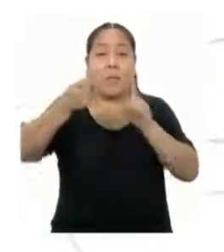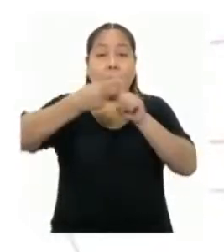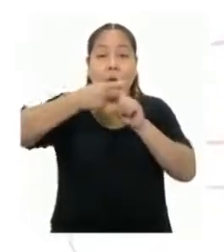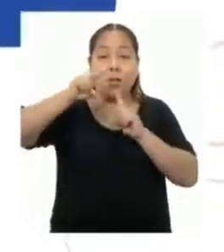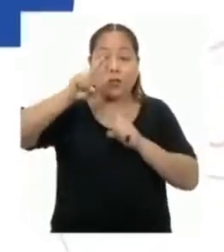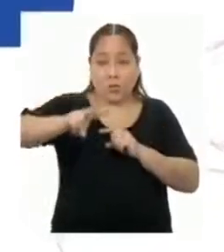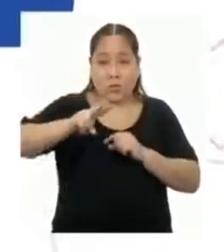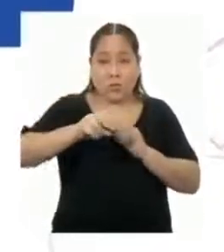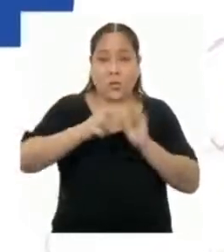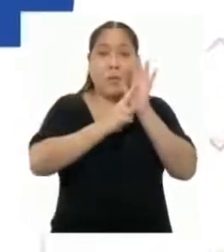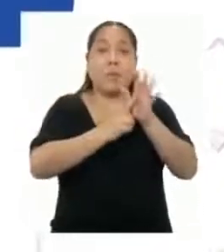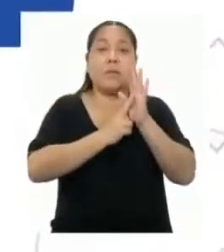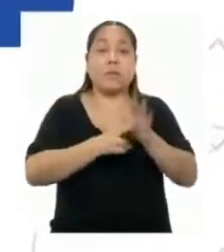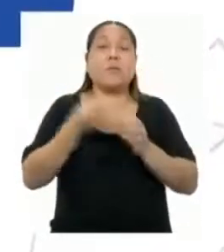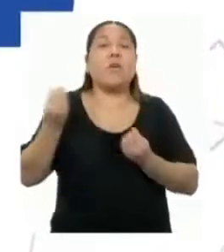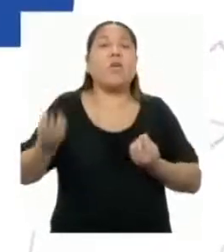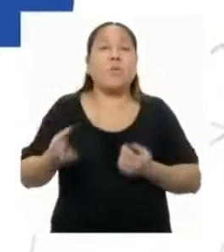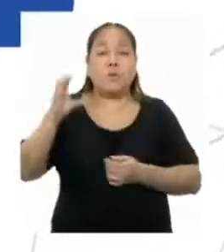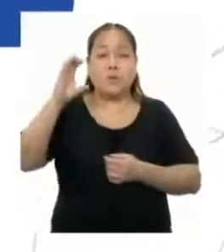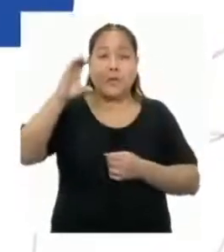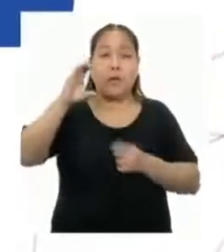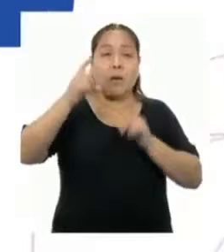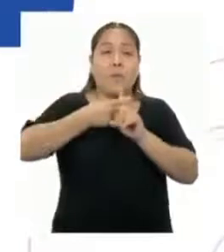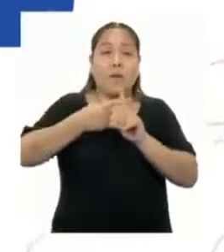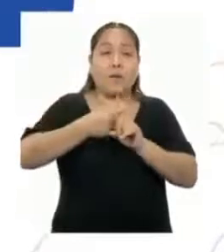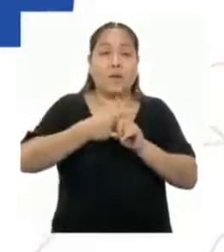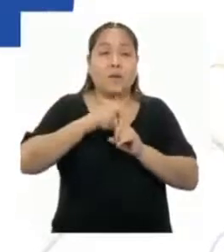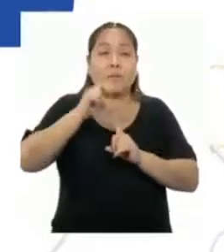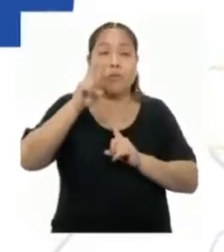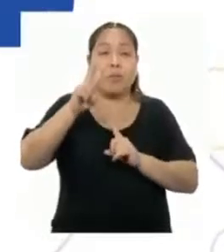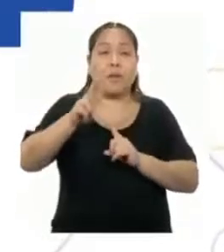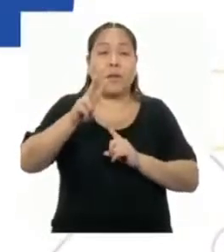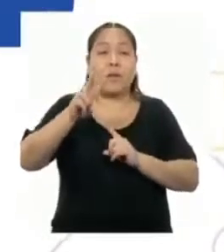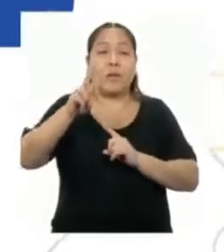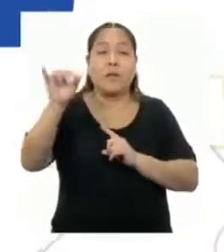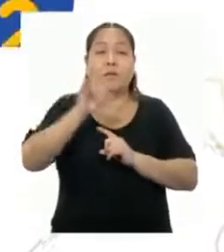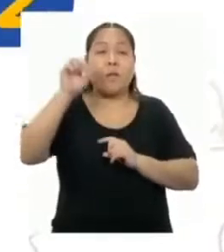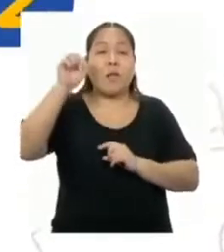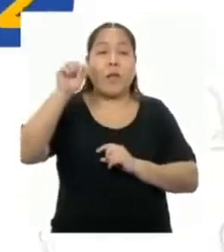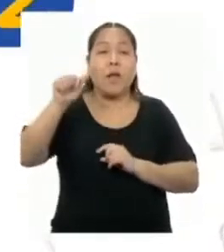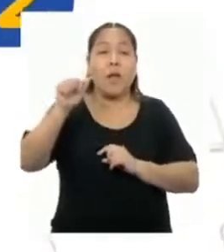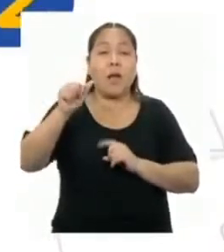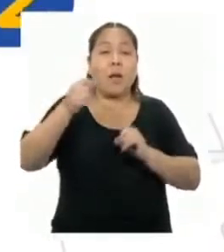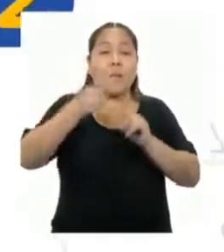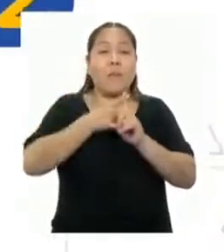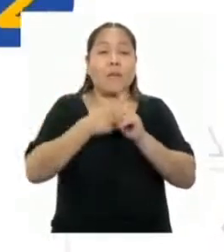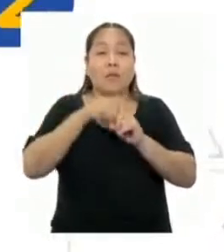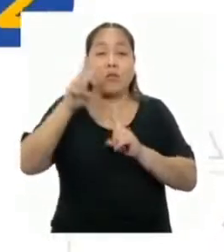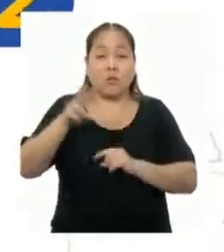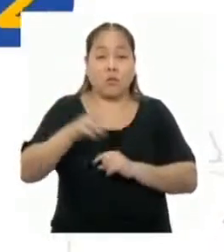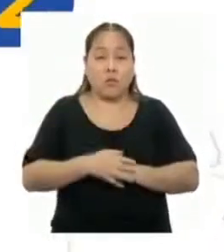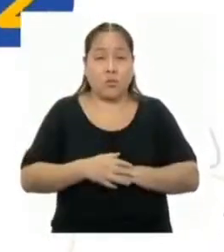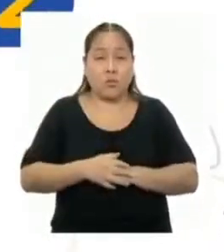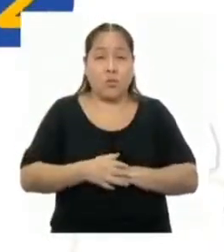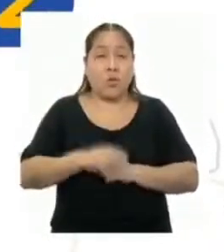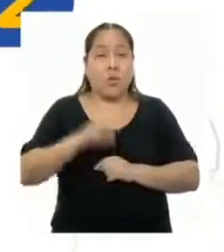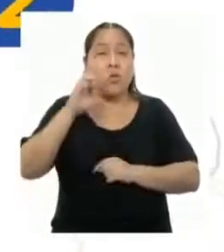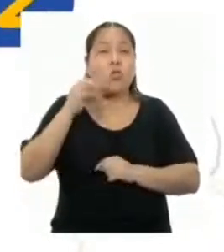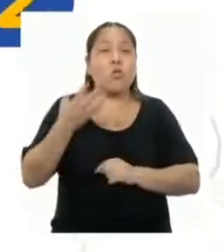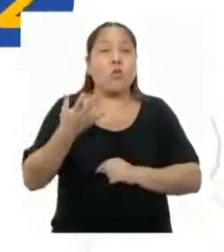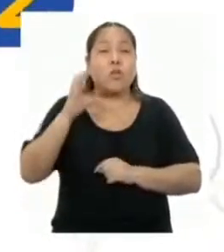como C más B es igual a A más 2, donde